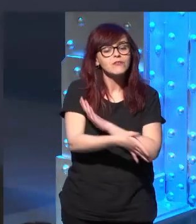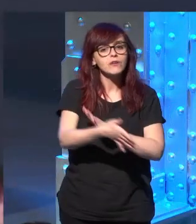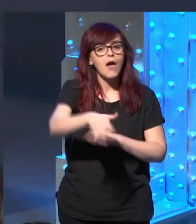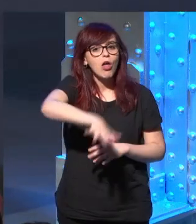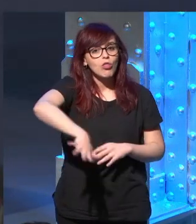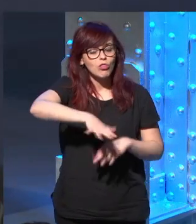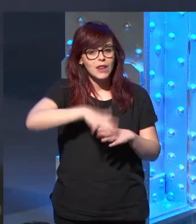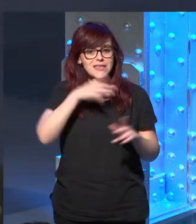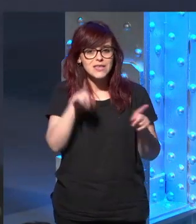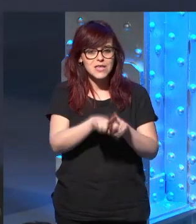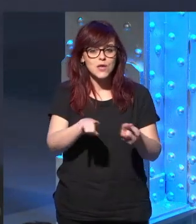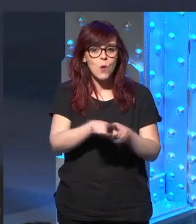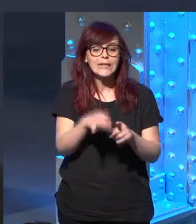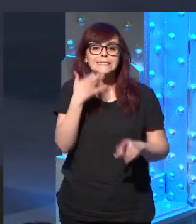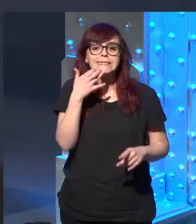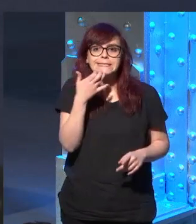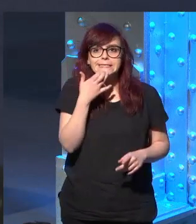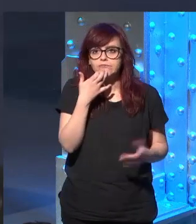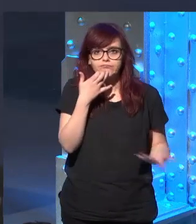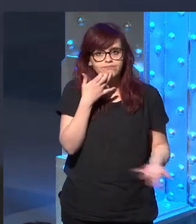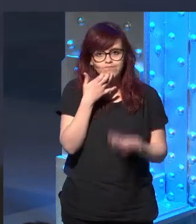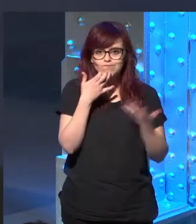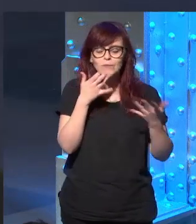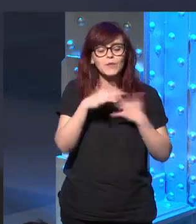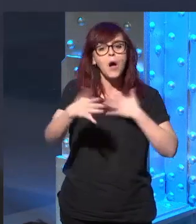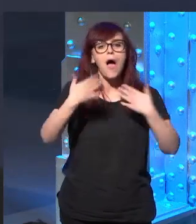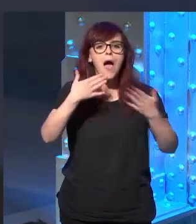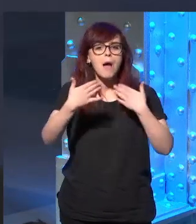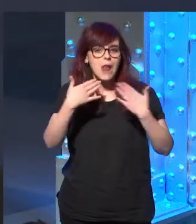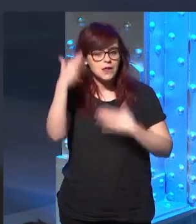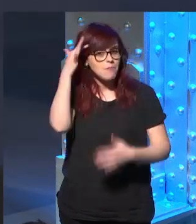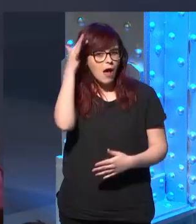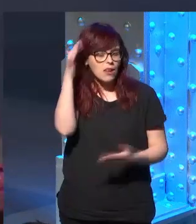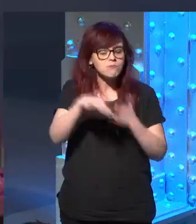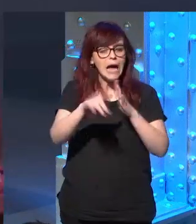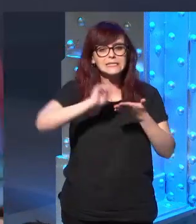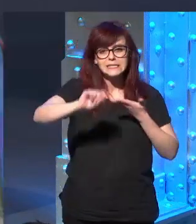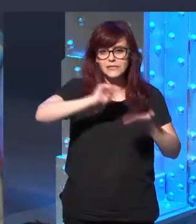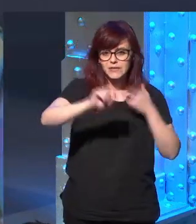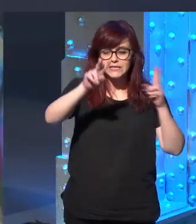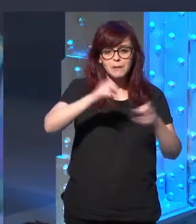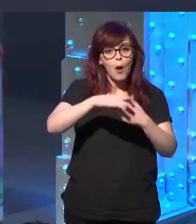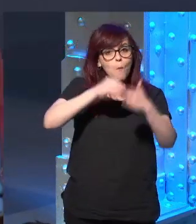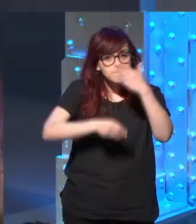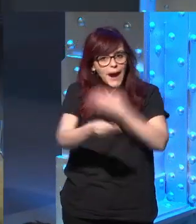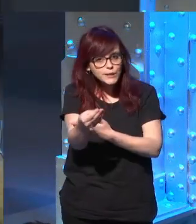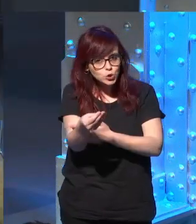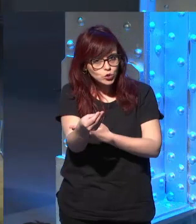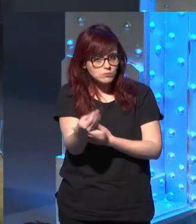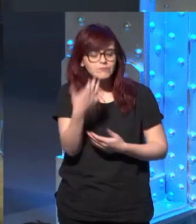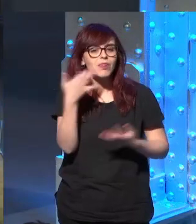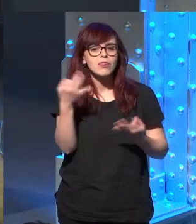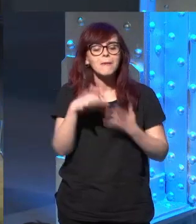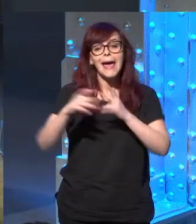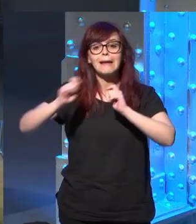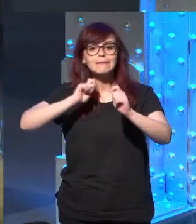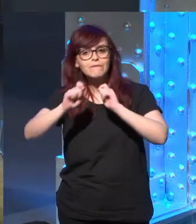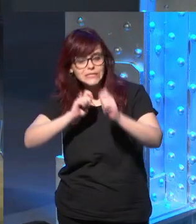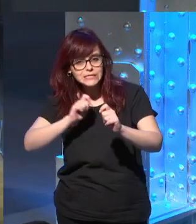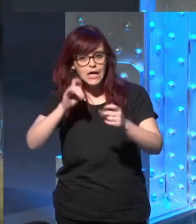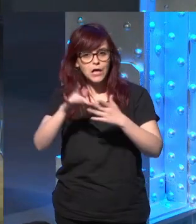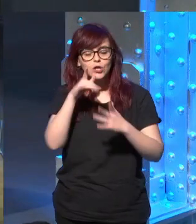lugar, por ejemplo, de si tengo que hablar sobre, si tengo que escribir sobre un parto, en lugar de ir a